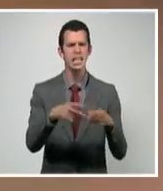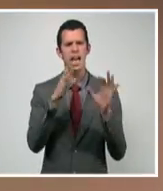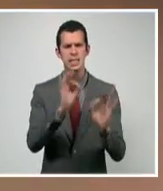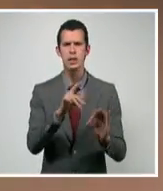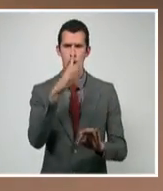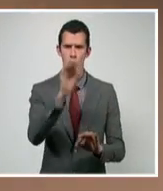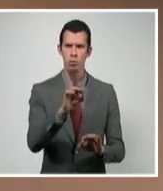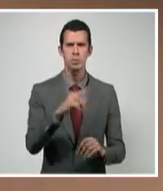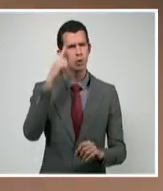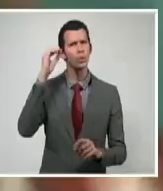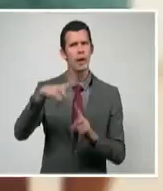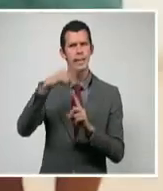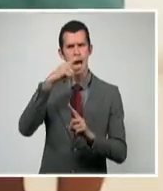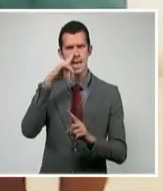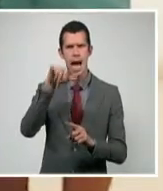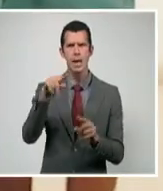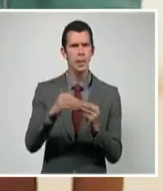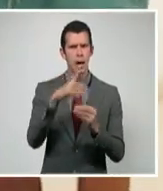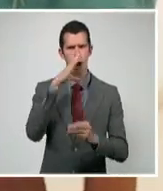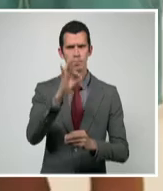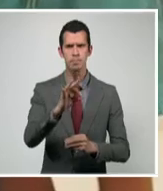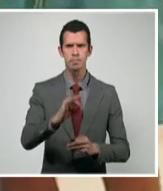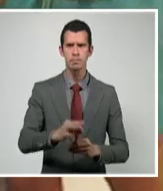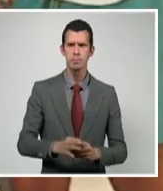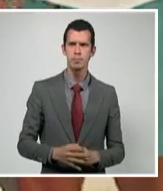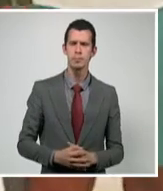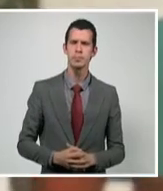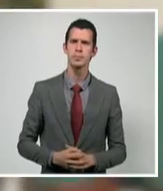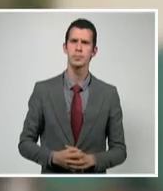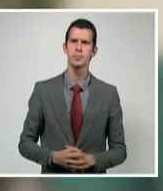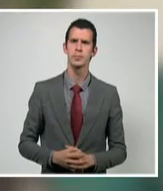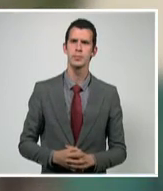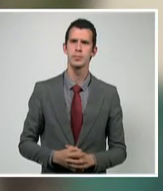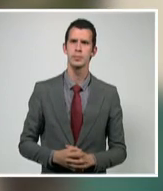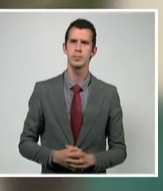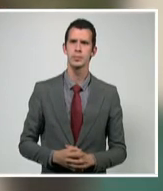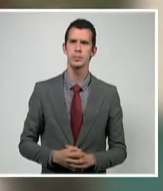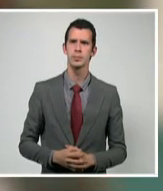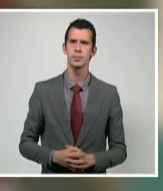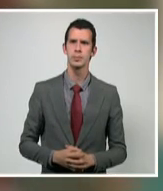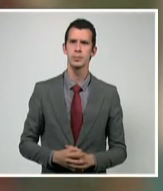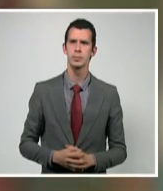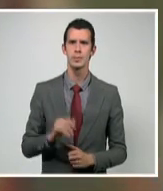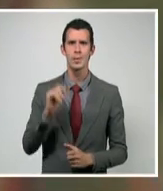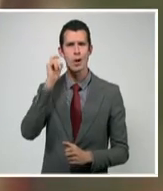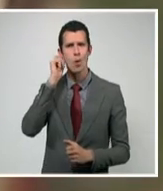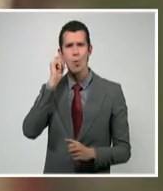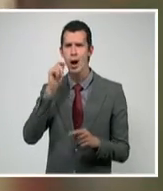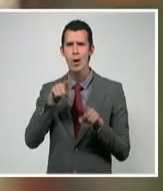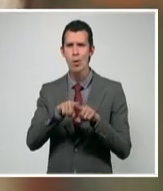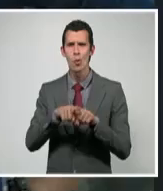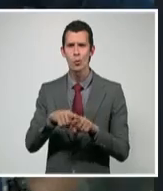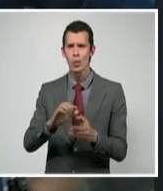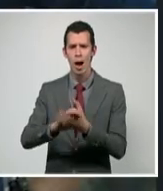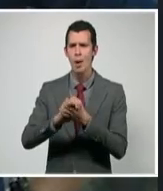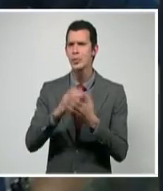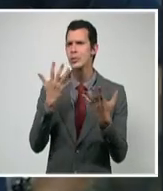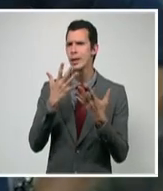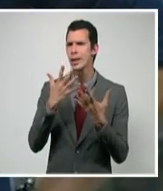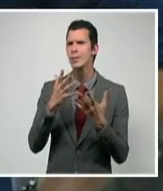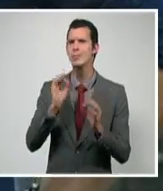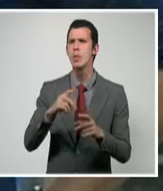tú lo sabes. Los vínculos de Bruguera incluyen a la contrarrevolucionaria Ana Olema, exalumna de Tania